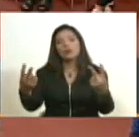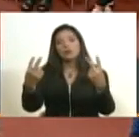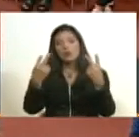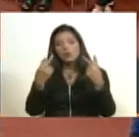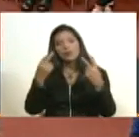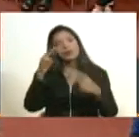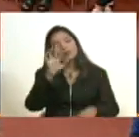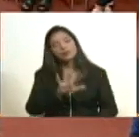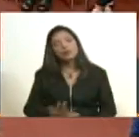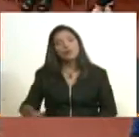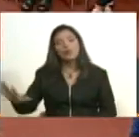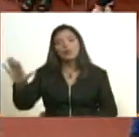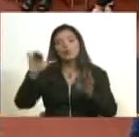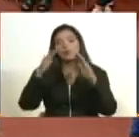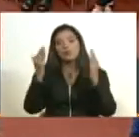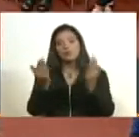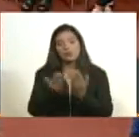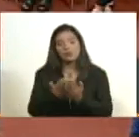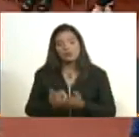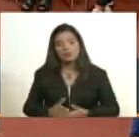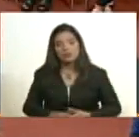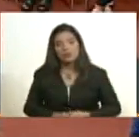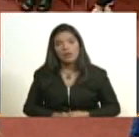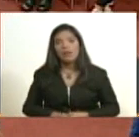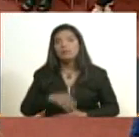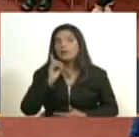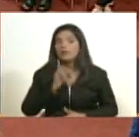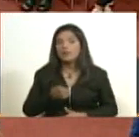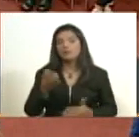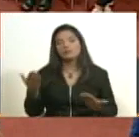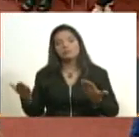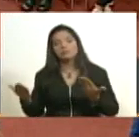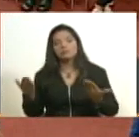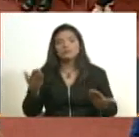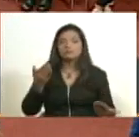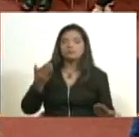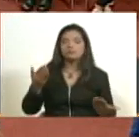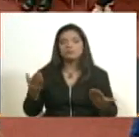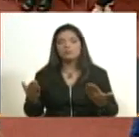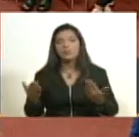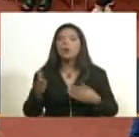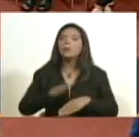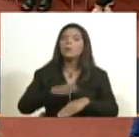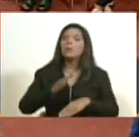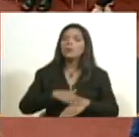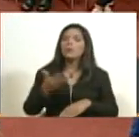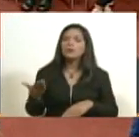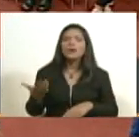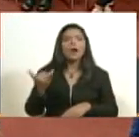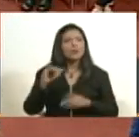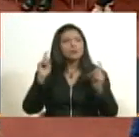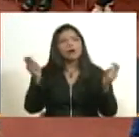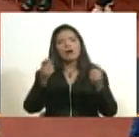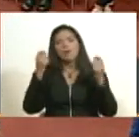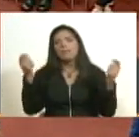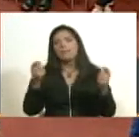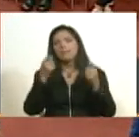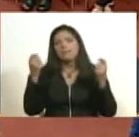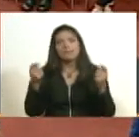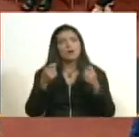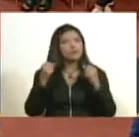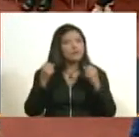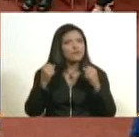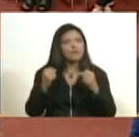largo y ancho del mundo. Hay que poner sobre la balanza. ¿Por qué si hay una campaña tan